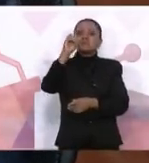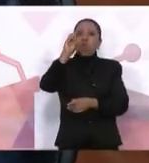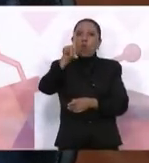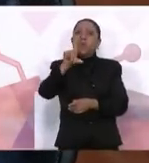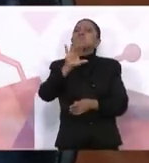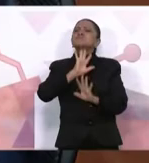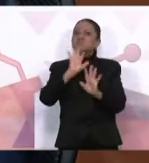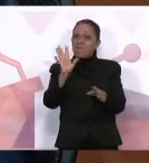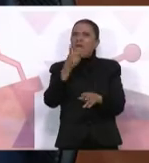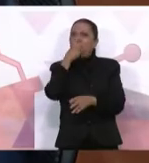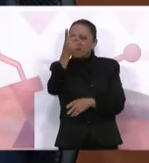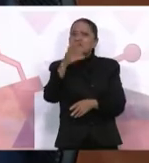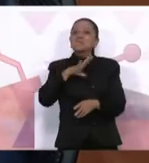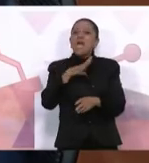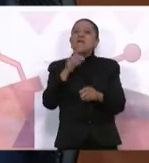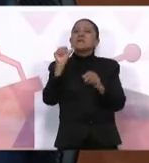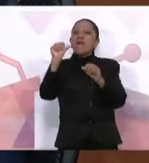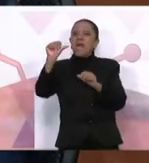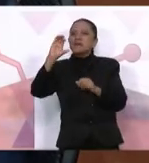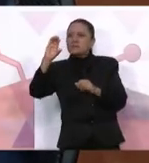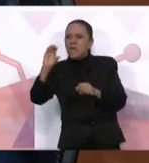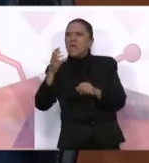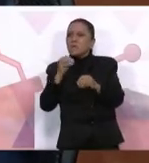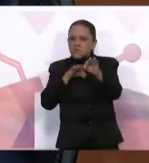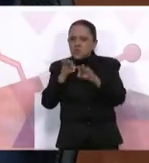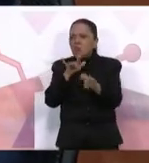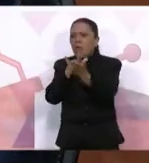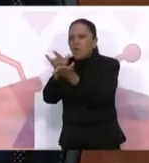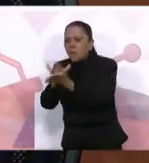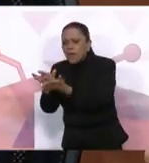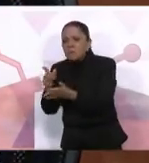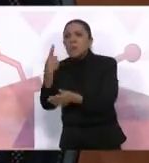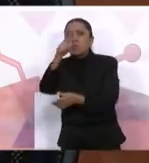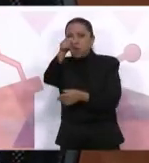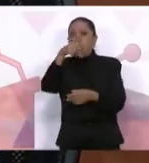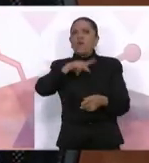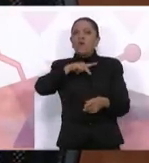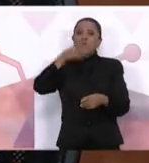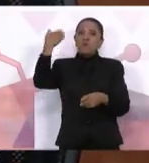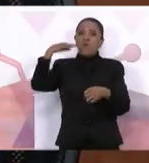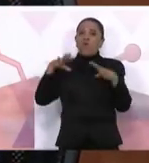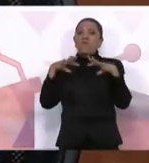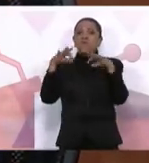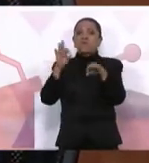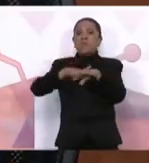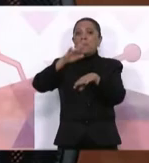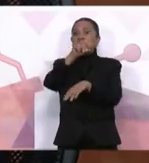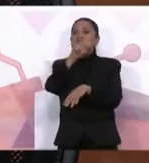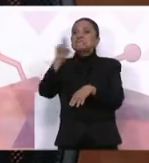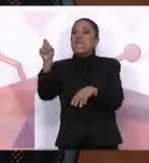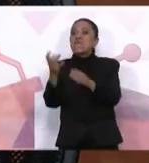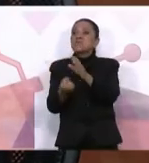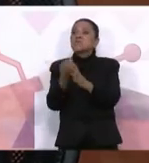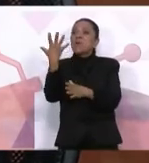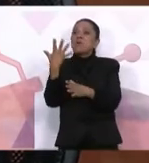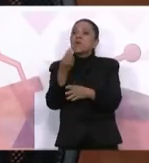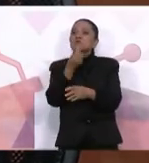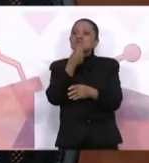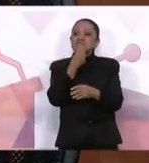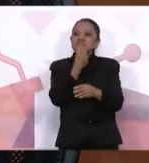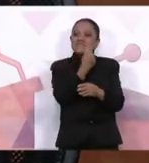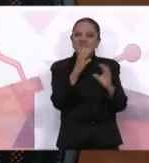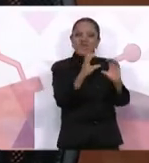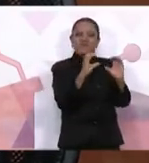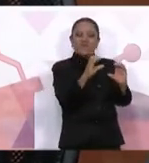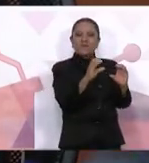trabajan para ellos que lo realizan en sedesol pude fundar más de 100 100 nuevas estancias estoy convencido que todo lo que la mujer